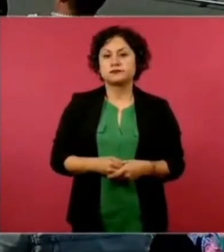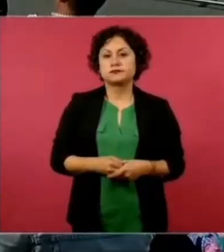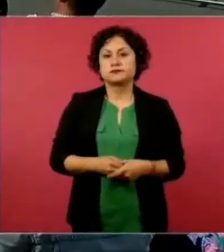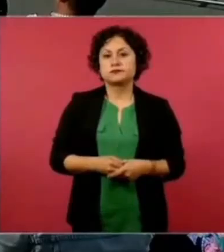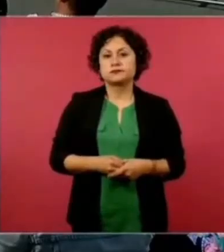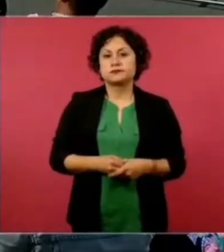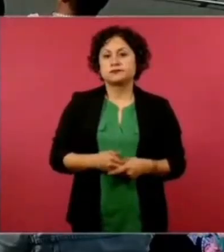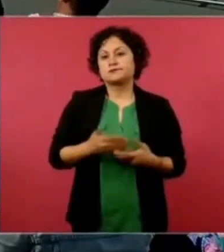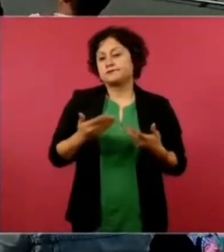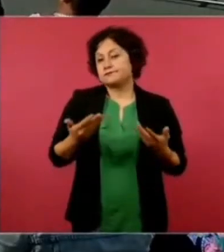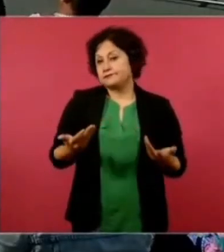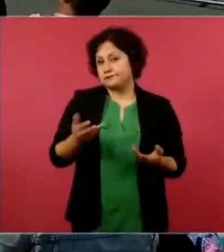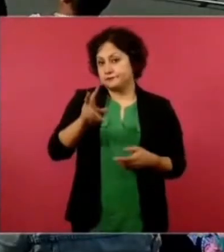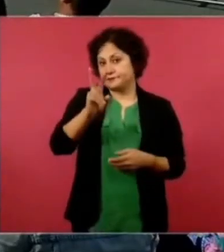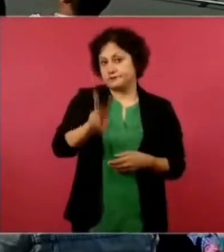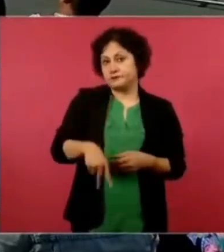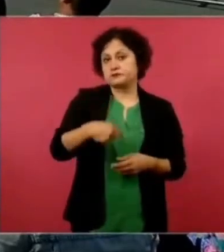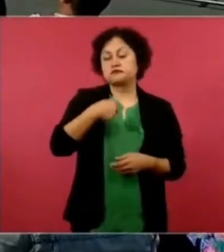yo siempre